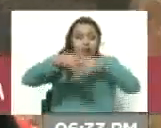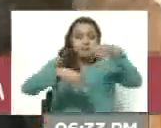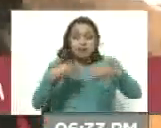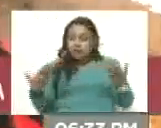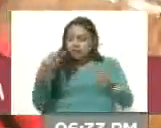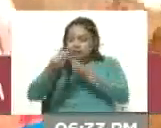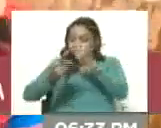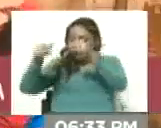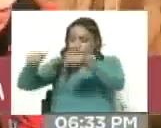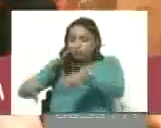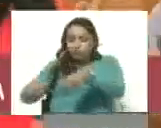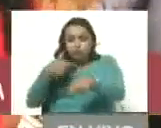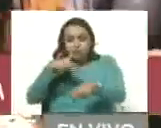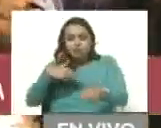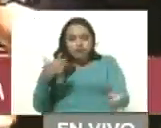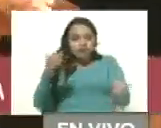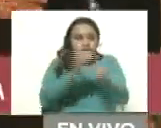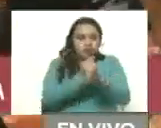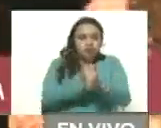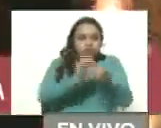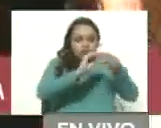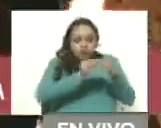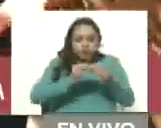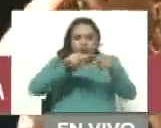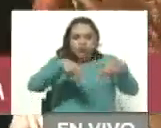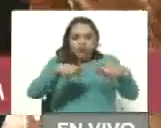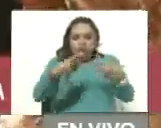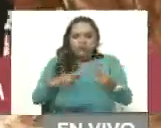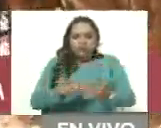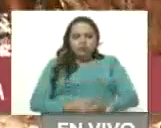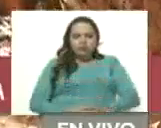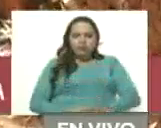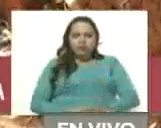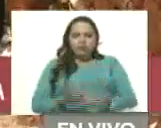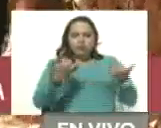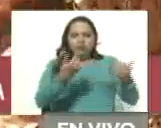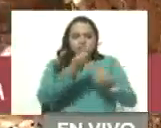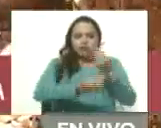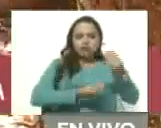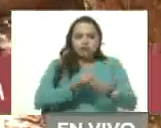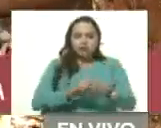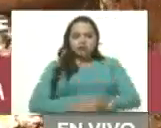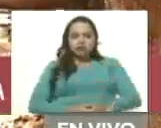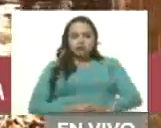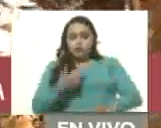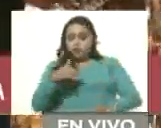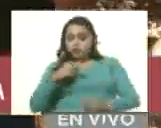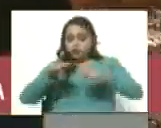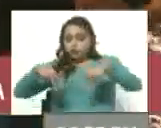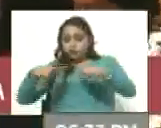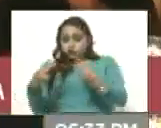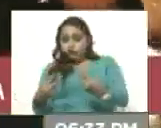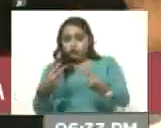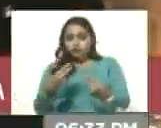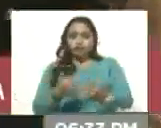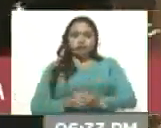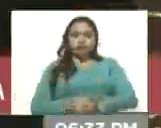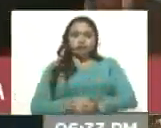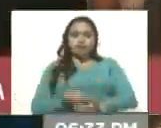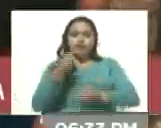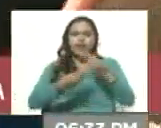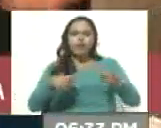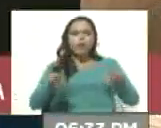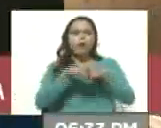los elementos que encontramos en la restauración en lo que existe la restauramos y lo hacemos una especie de museo